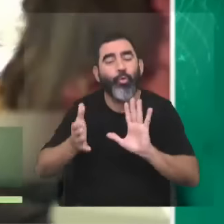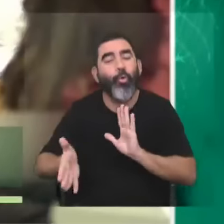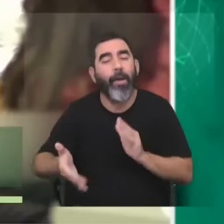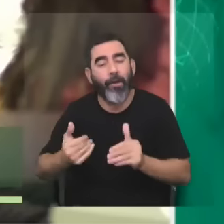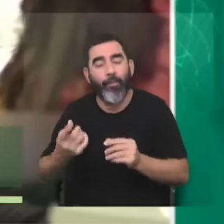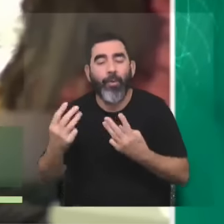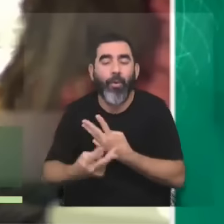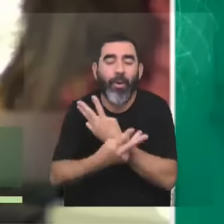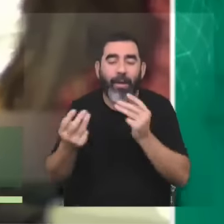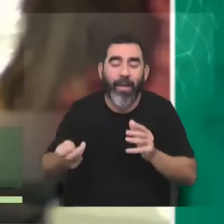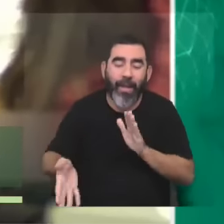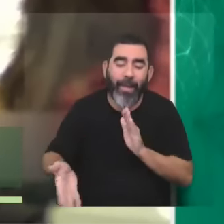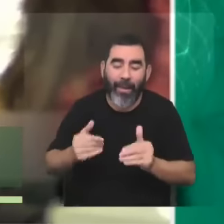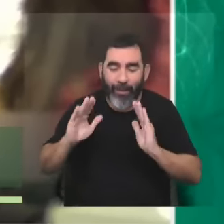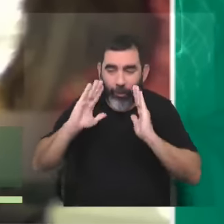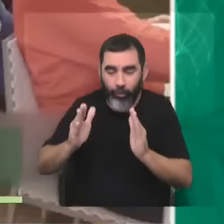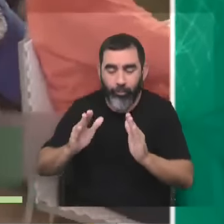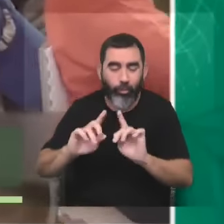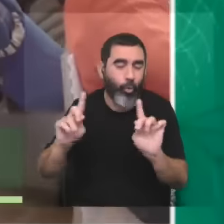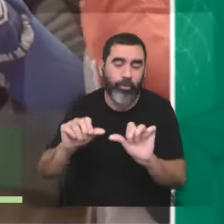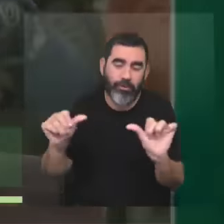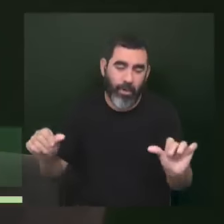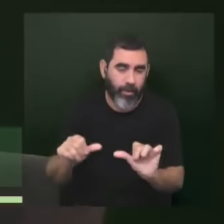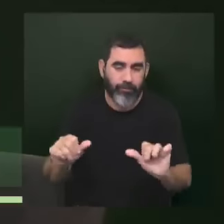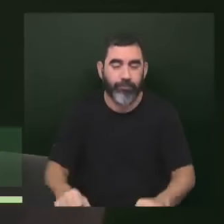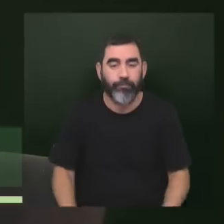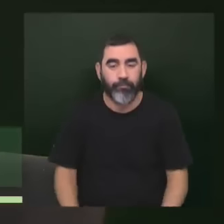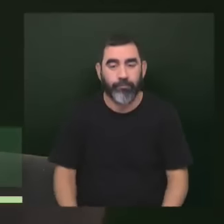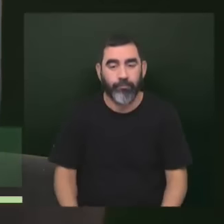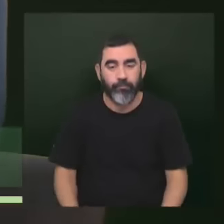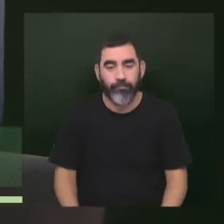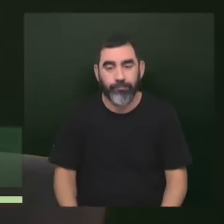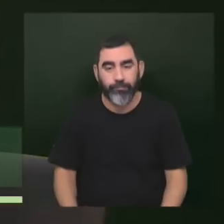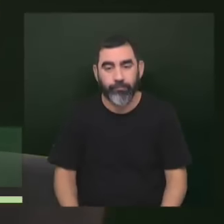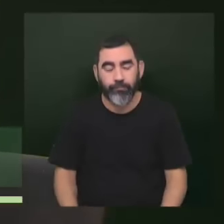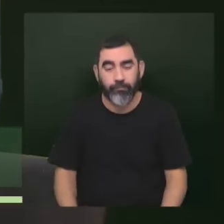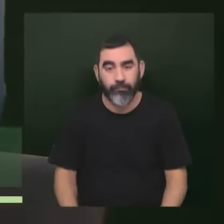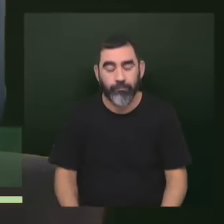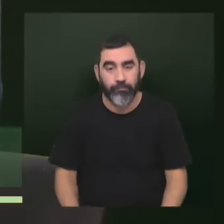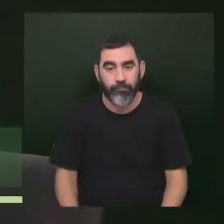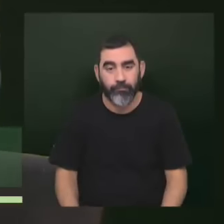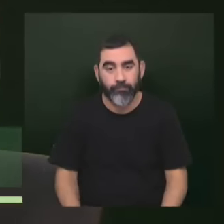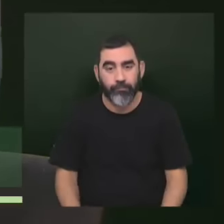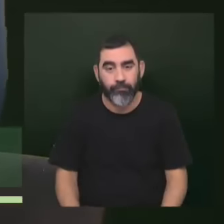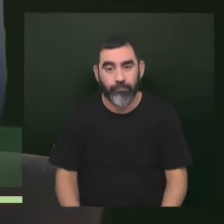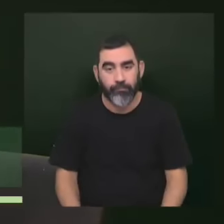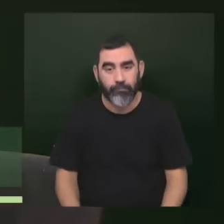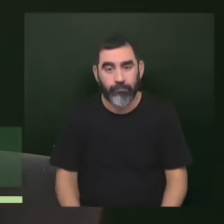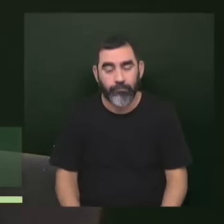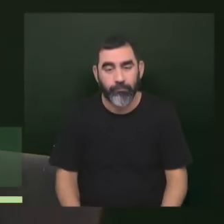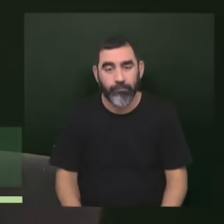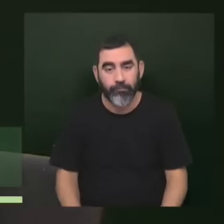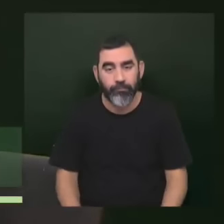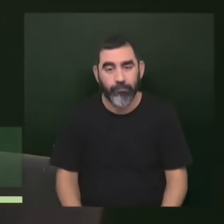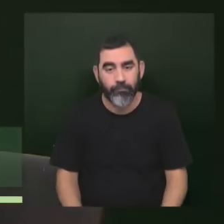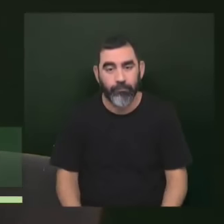las de género son las que abordamos más se produzcan claro yo te voy a preguntar Bueno tengo dos preguntas uno como esa pata de cómo se puede llegar a trasladar esto para